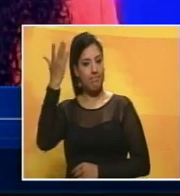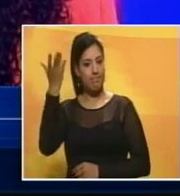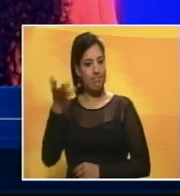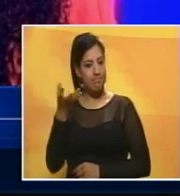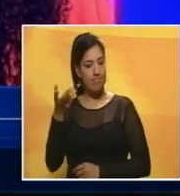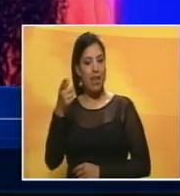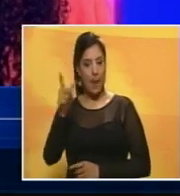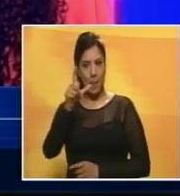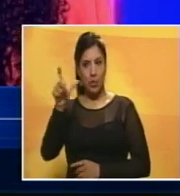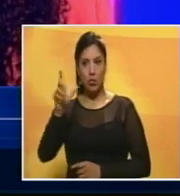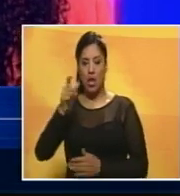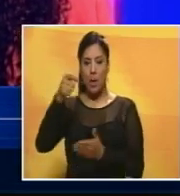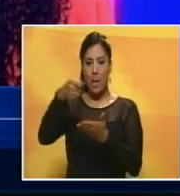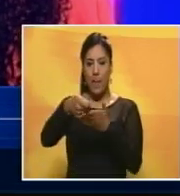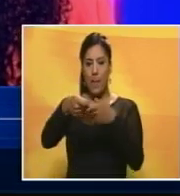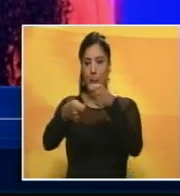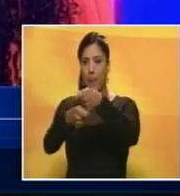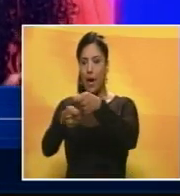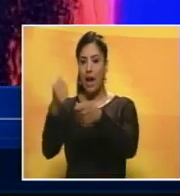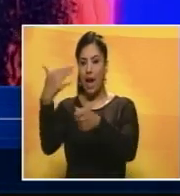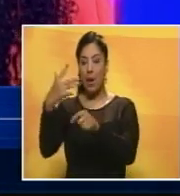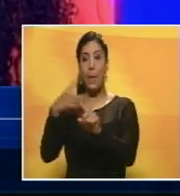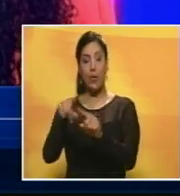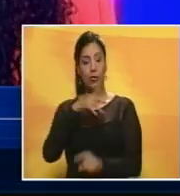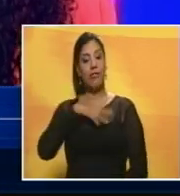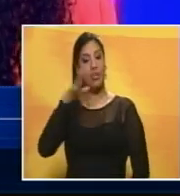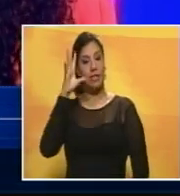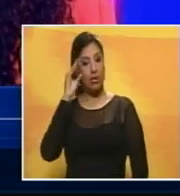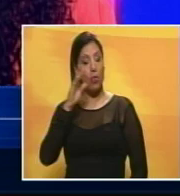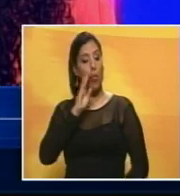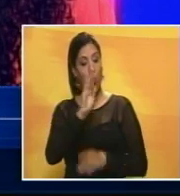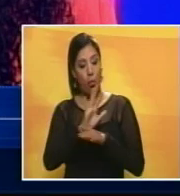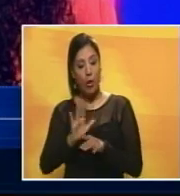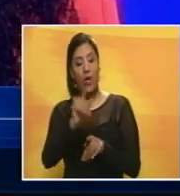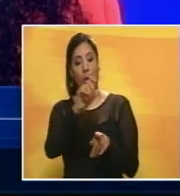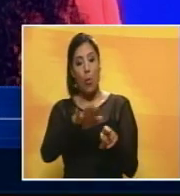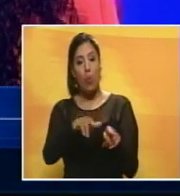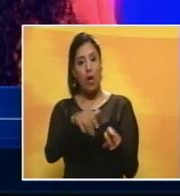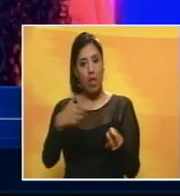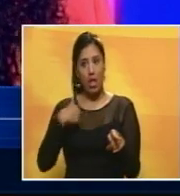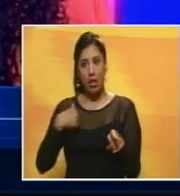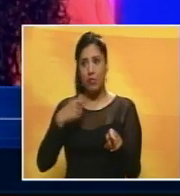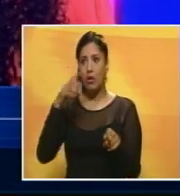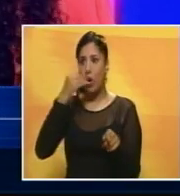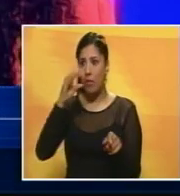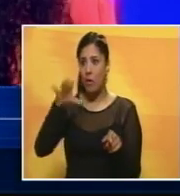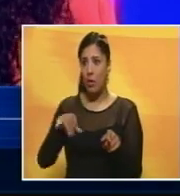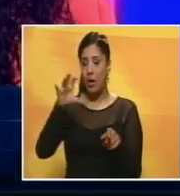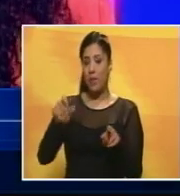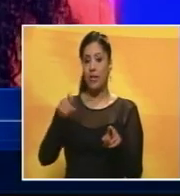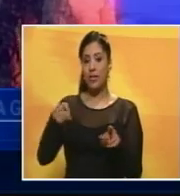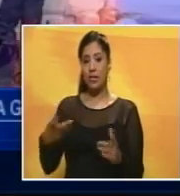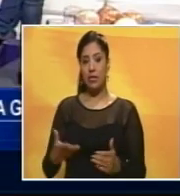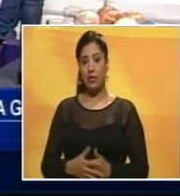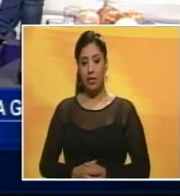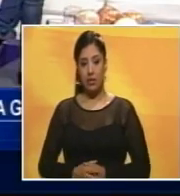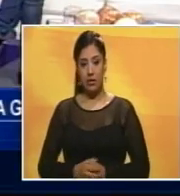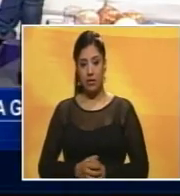hay gente que invierte para ganar, pero también tenemos que proteger a un pueblo que necesita consumir los productos